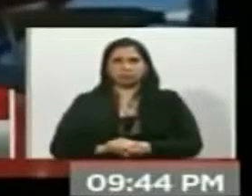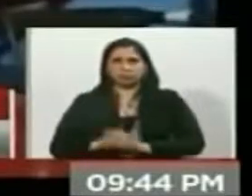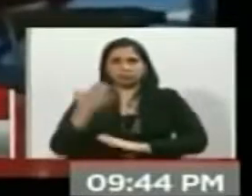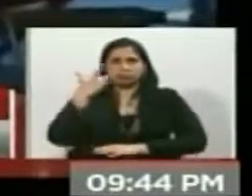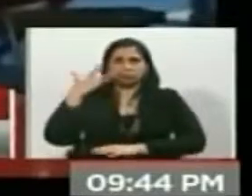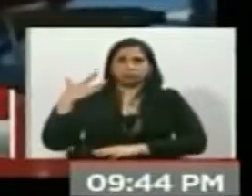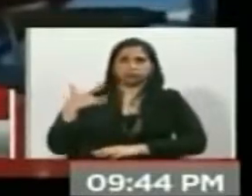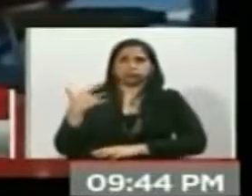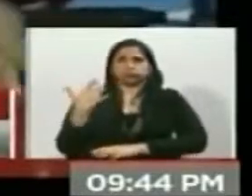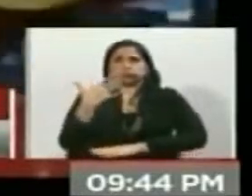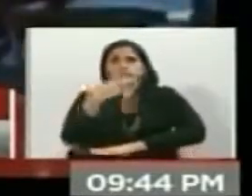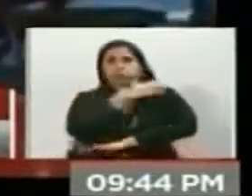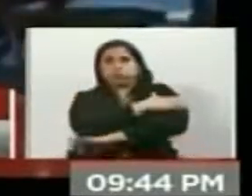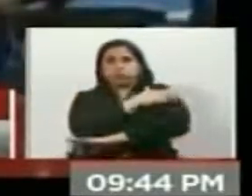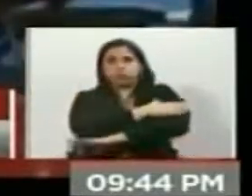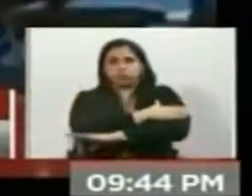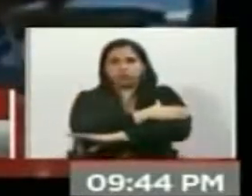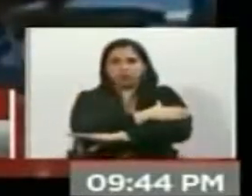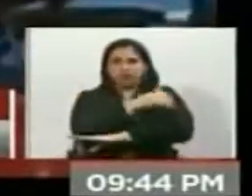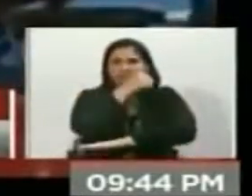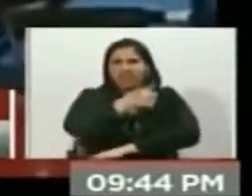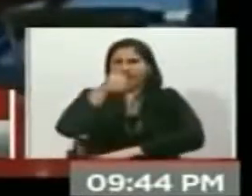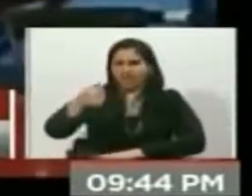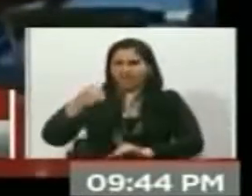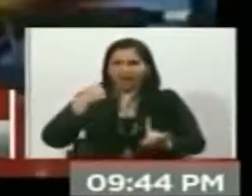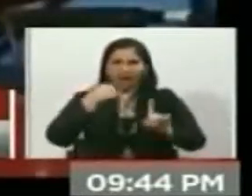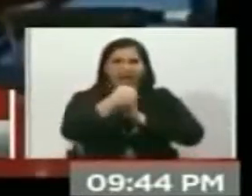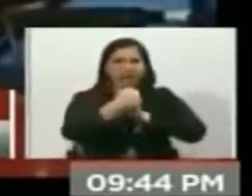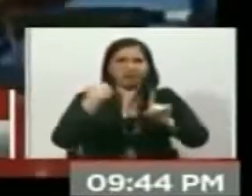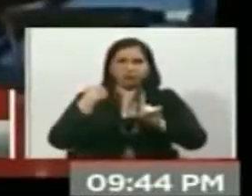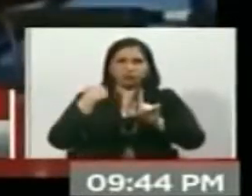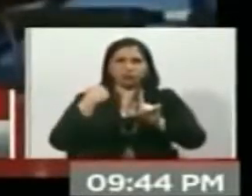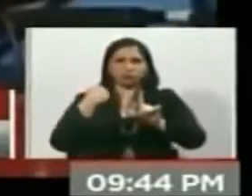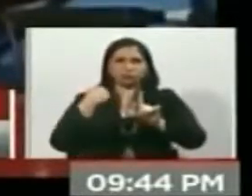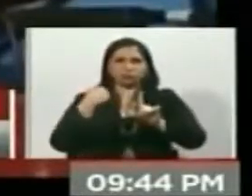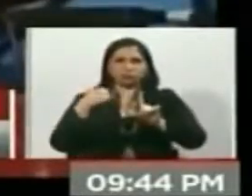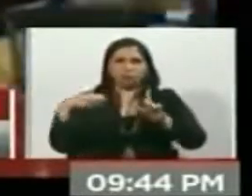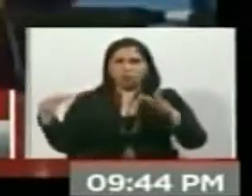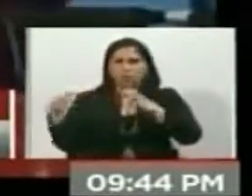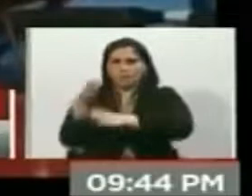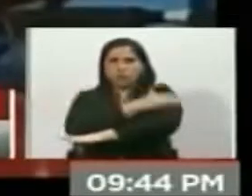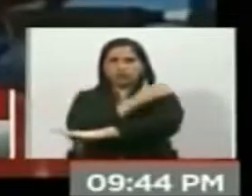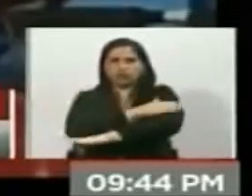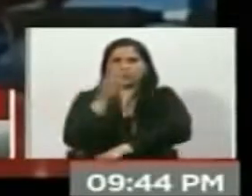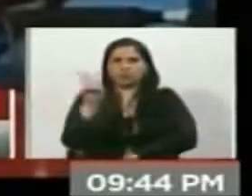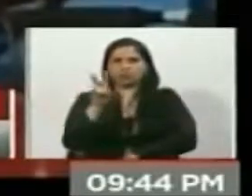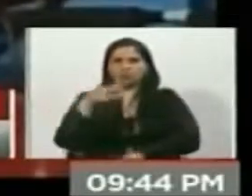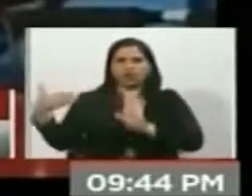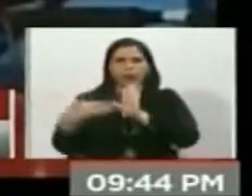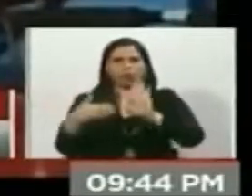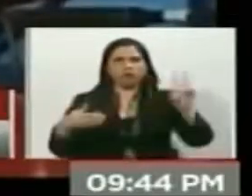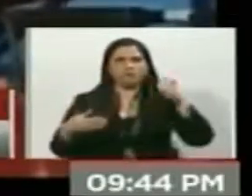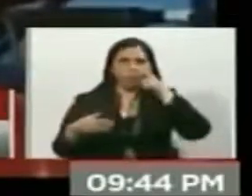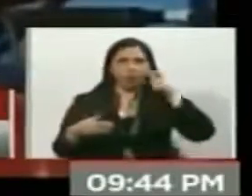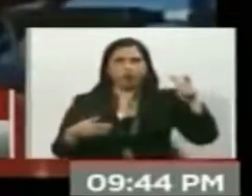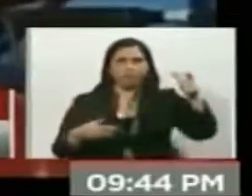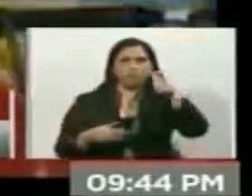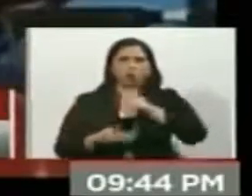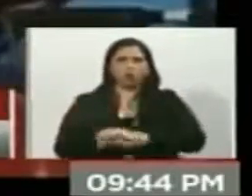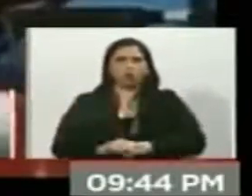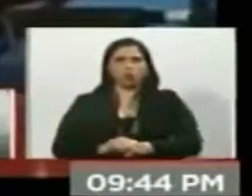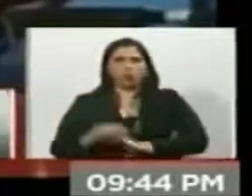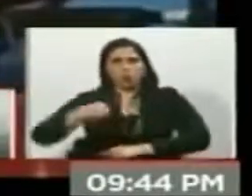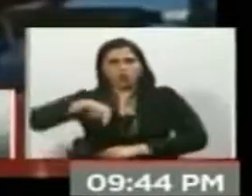burguesía, cada agresión de la burguesía venezolana contra el pueblo,